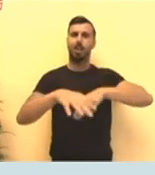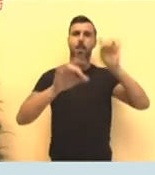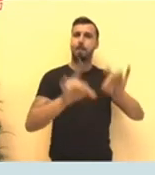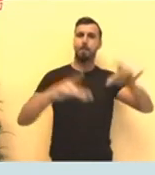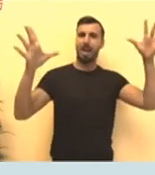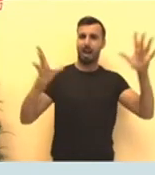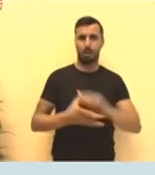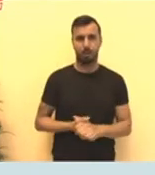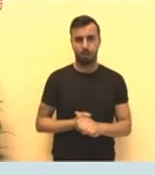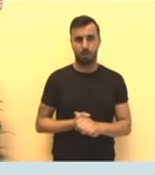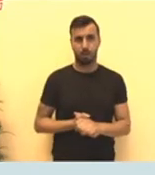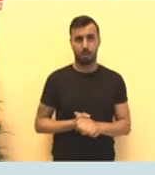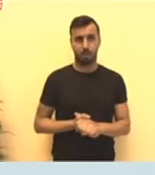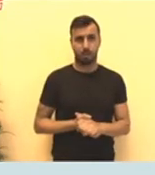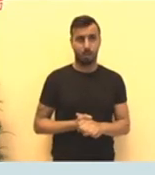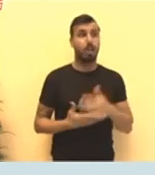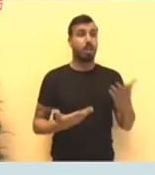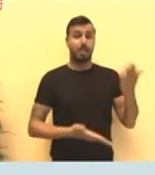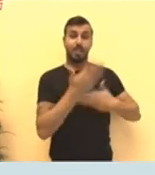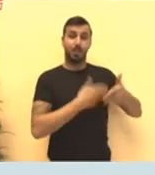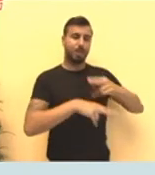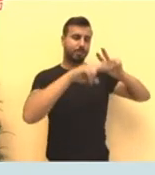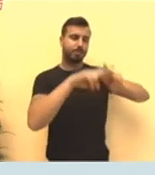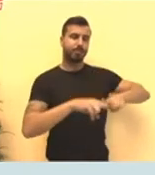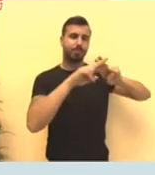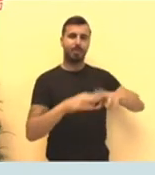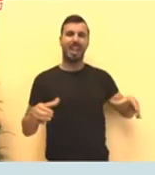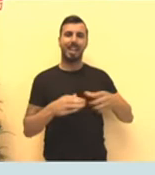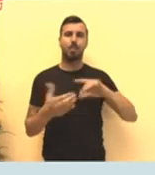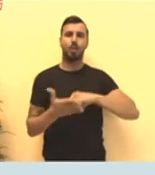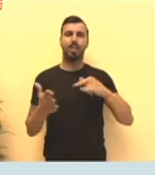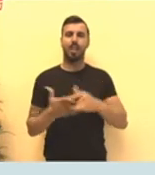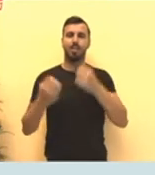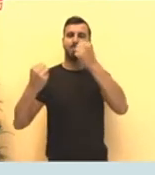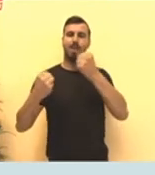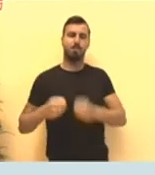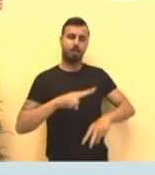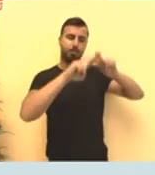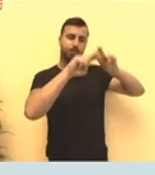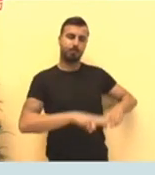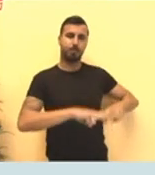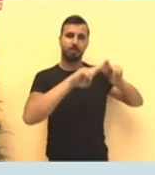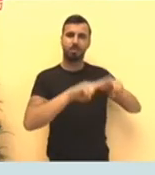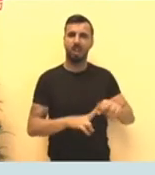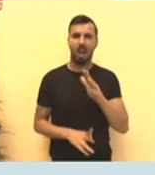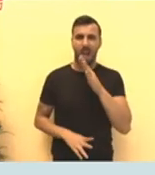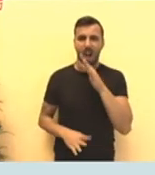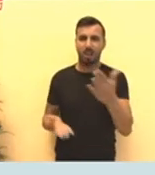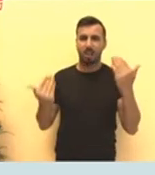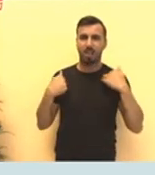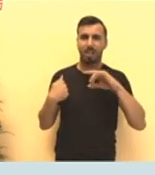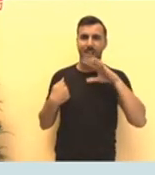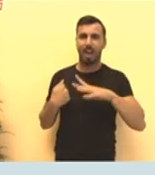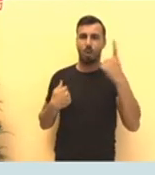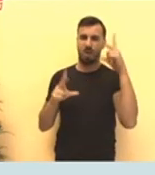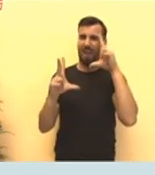de dependencia antes se hacía por un equipo multidisciplinar de profesionales, ahora le corresponde, en el caso de Canarias, a un enfermero de enlace.